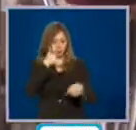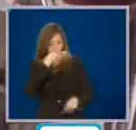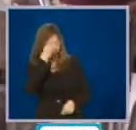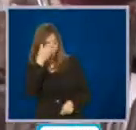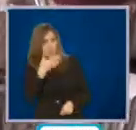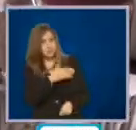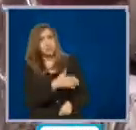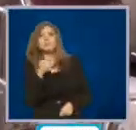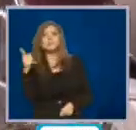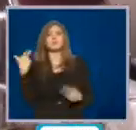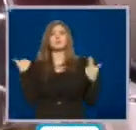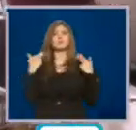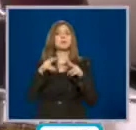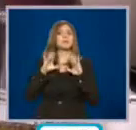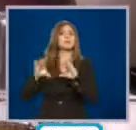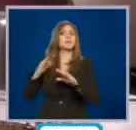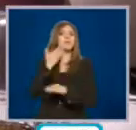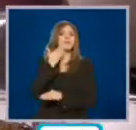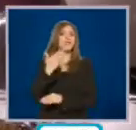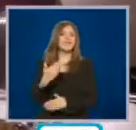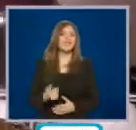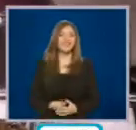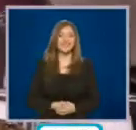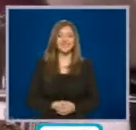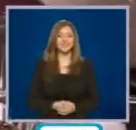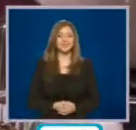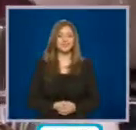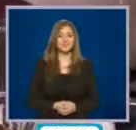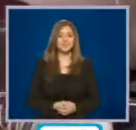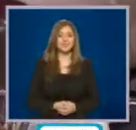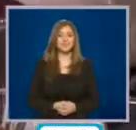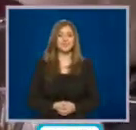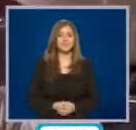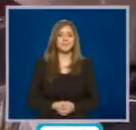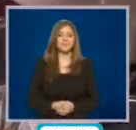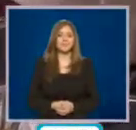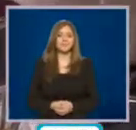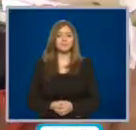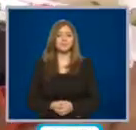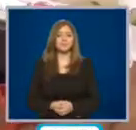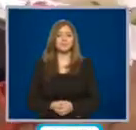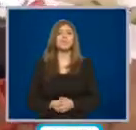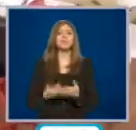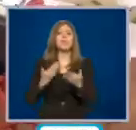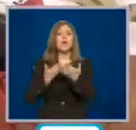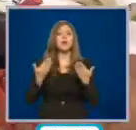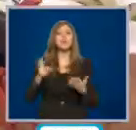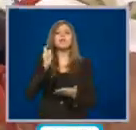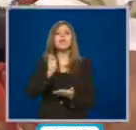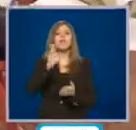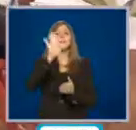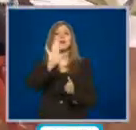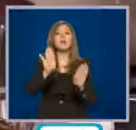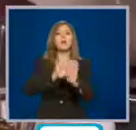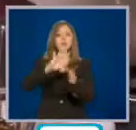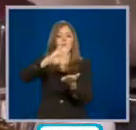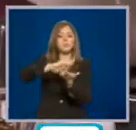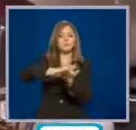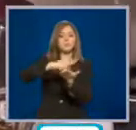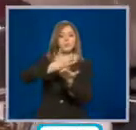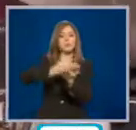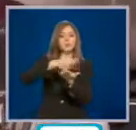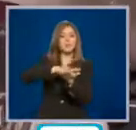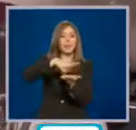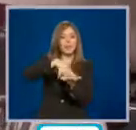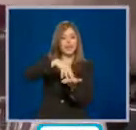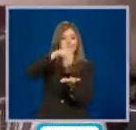tienen buena maestra. Ahí está, la mejor. Ok, lo que vamos a hacer va a dar una tipo empanizada con tantita harina y